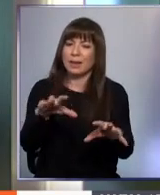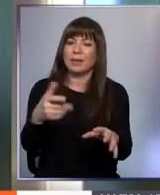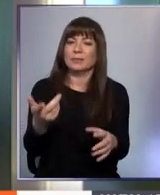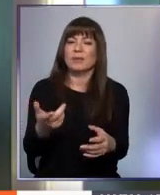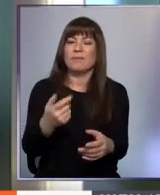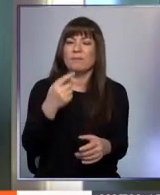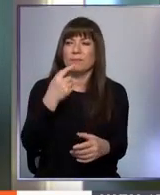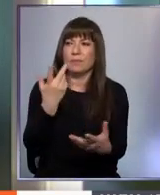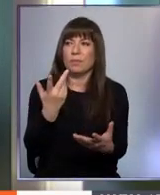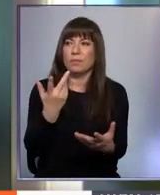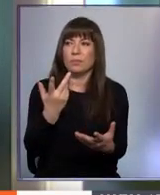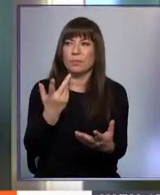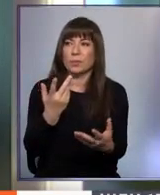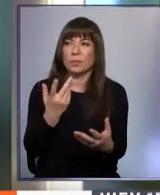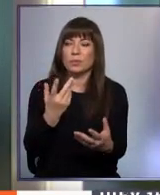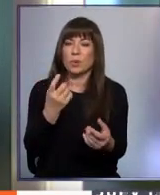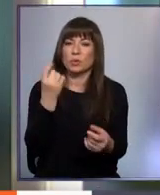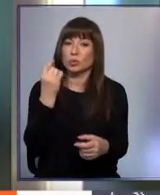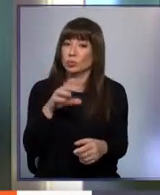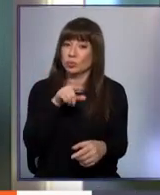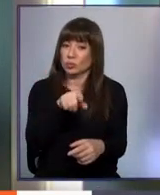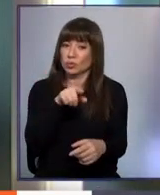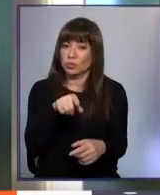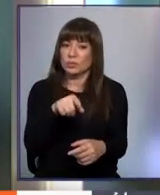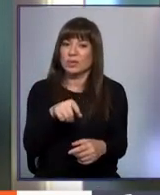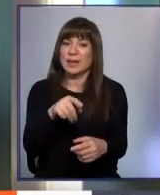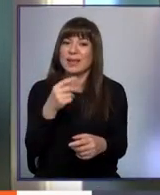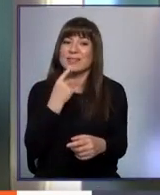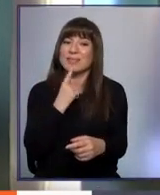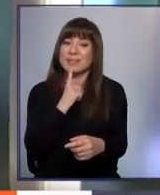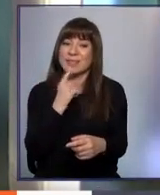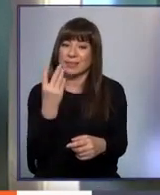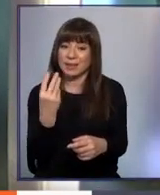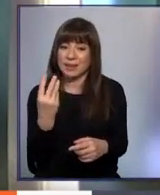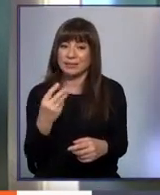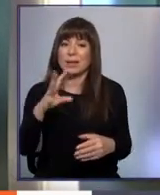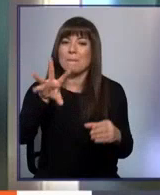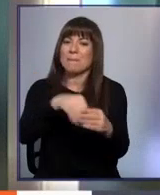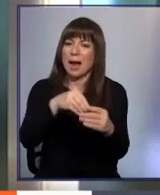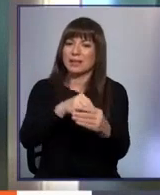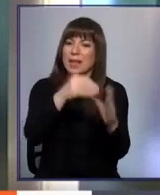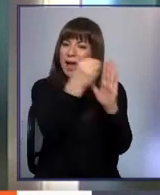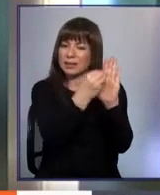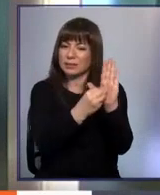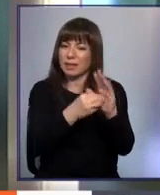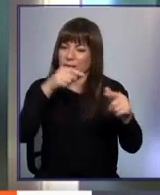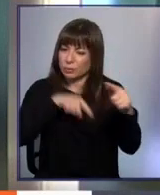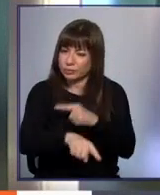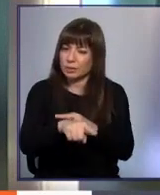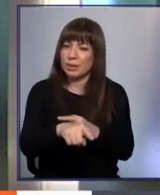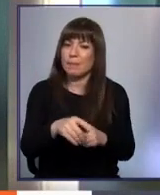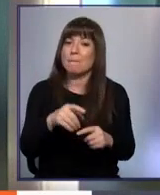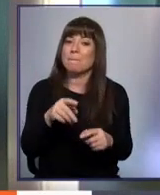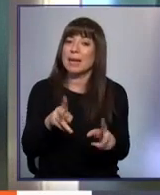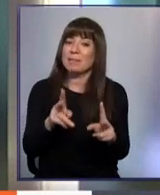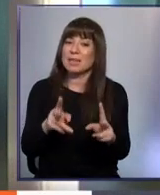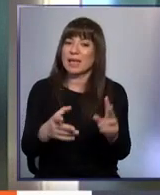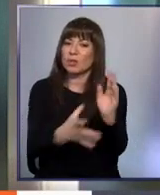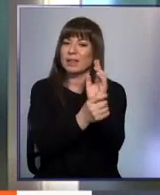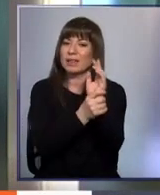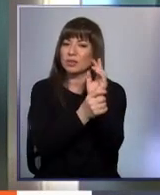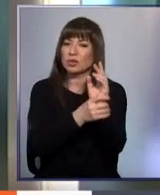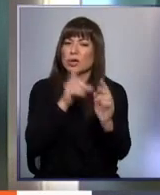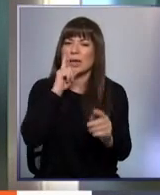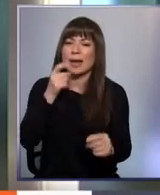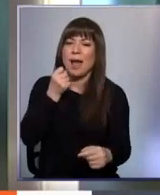De forma exclusiva, Tele13 tuvo acceso a parte de los antecedentes que permitieron la detención de quien está acusado